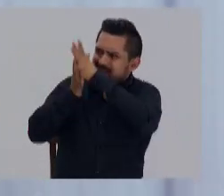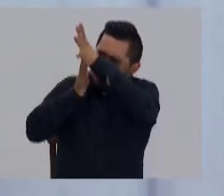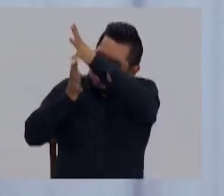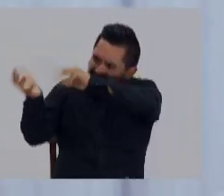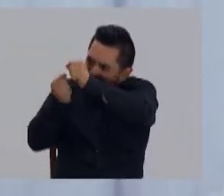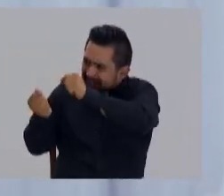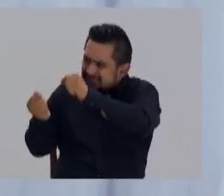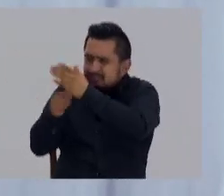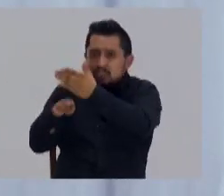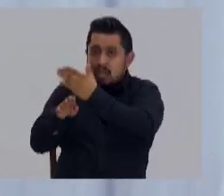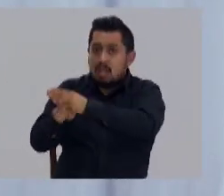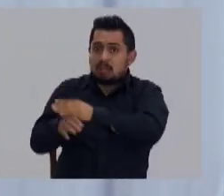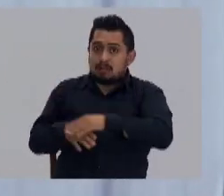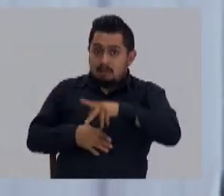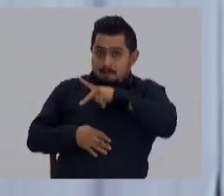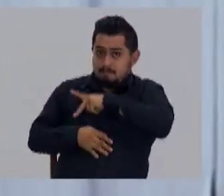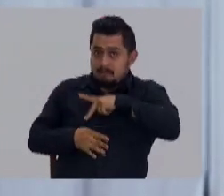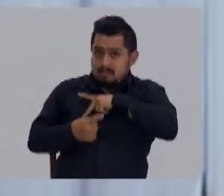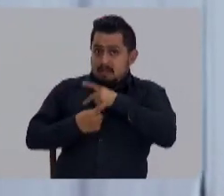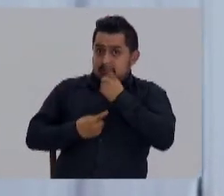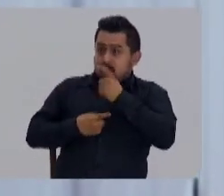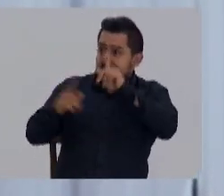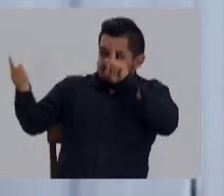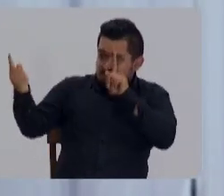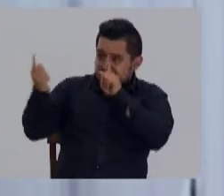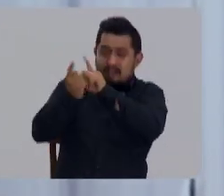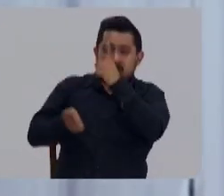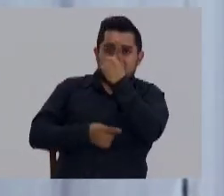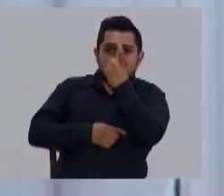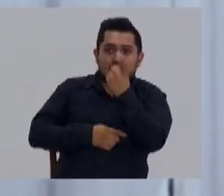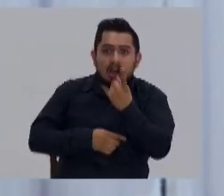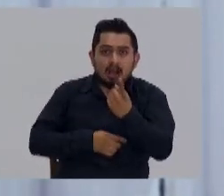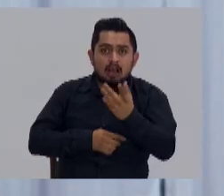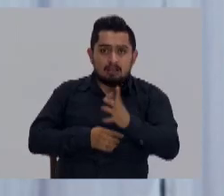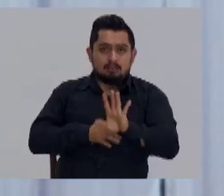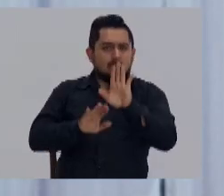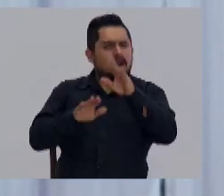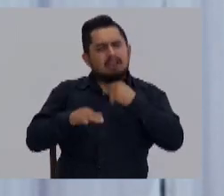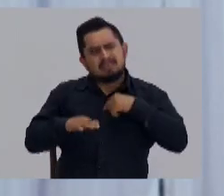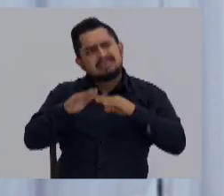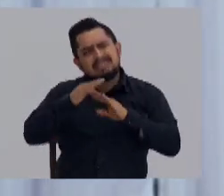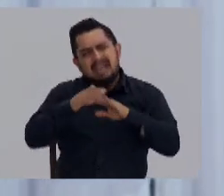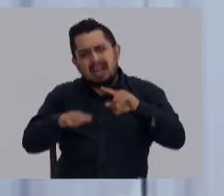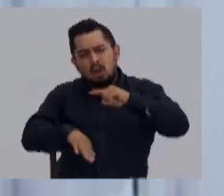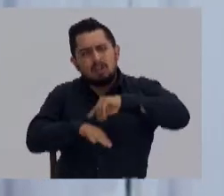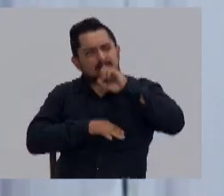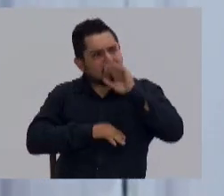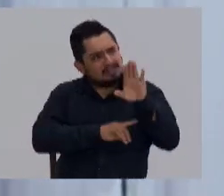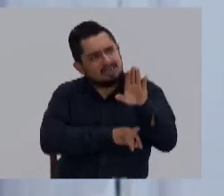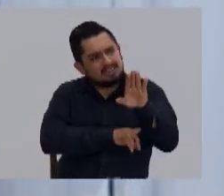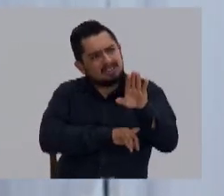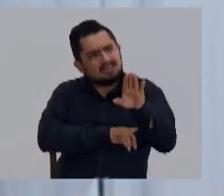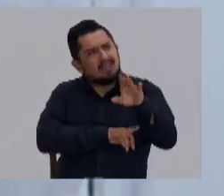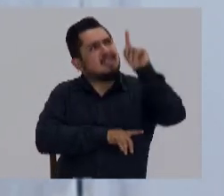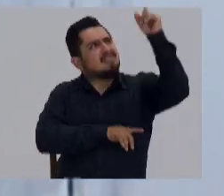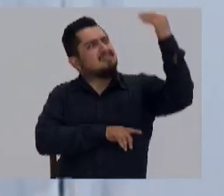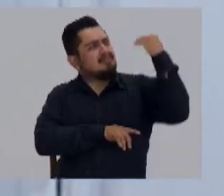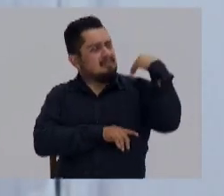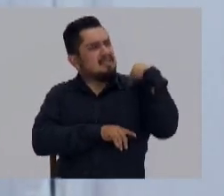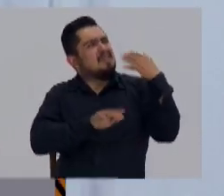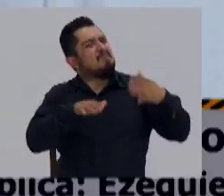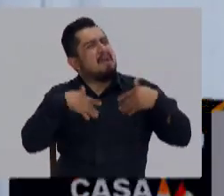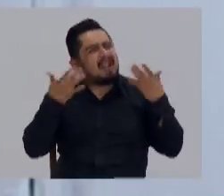destruirla, porque no había tenido un encuentro con Dios. Ahora, tú me dirás en esta tarde, hermana Patty, ¿y Dios para qué nos